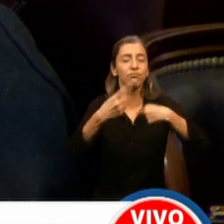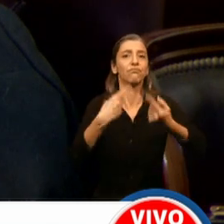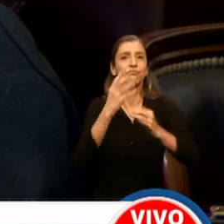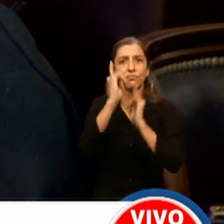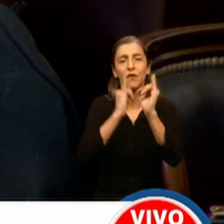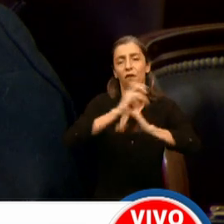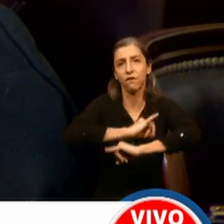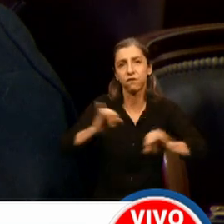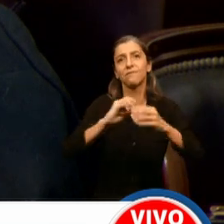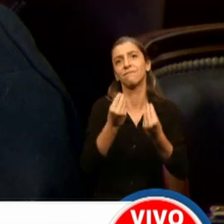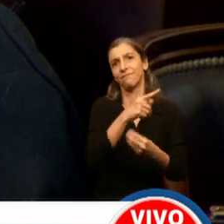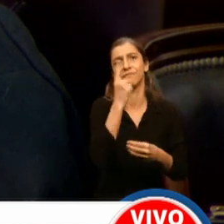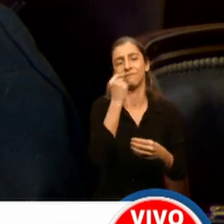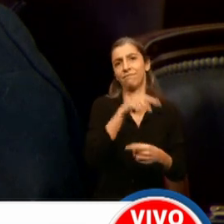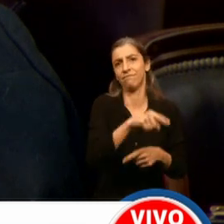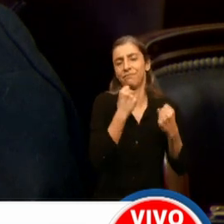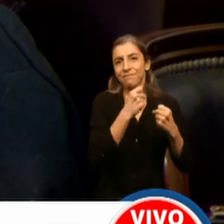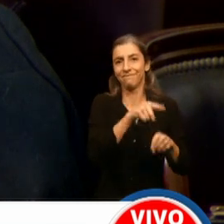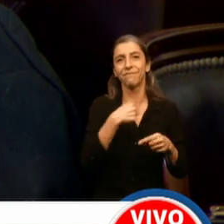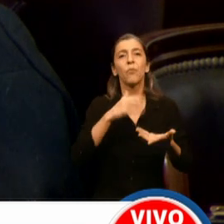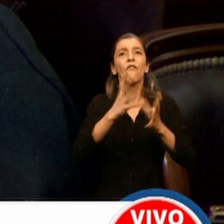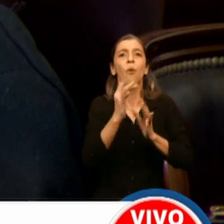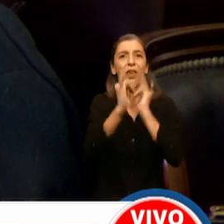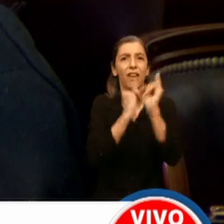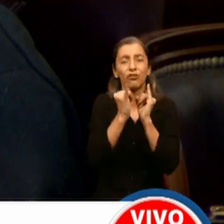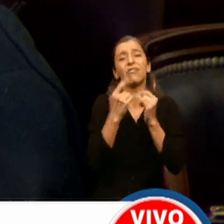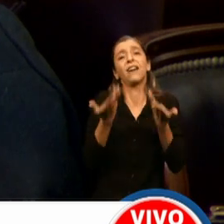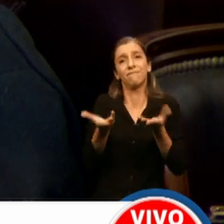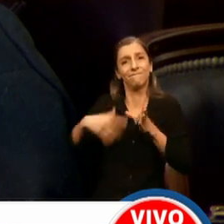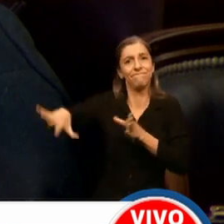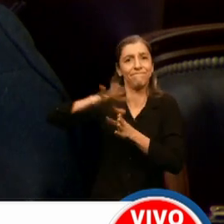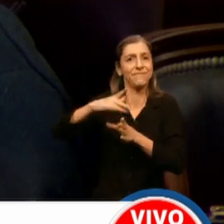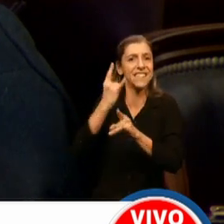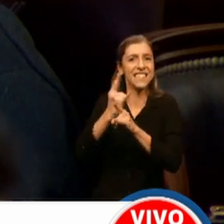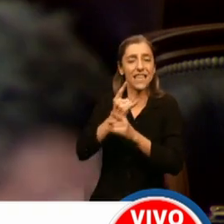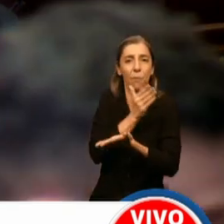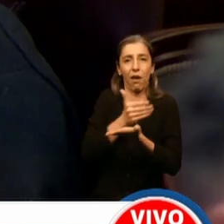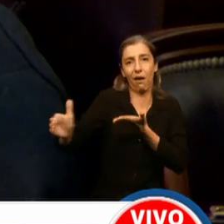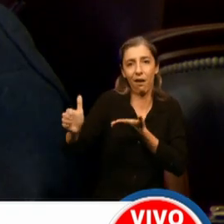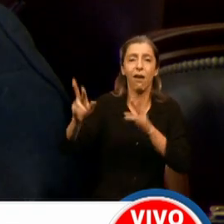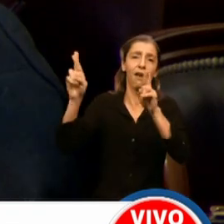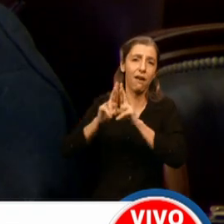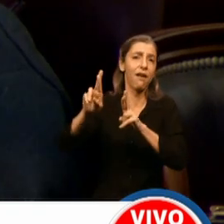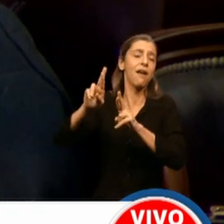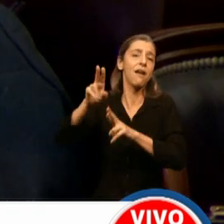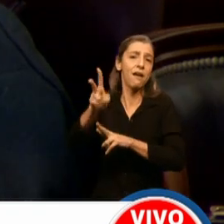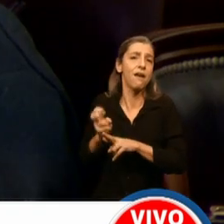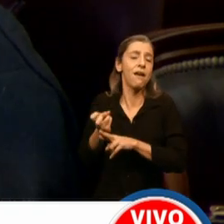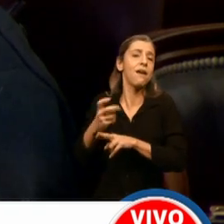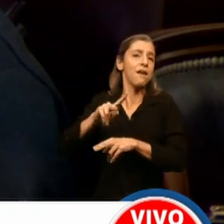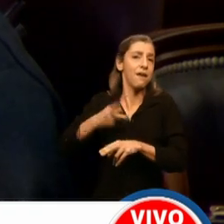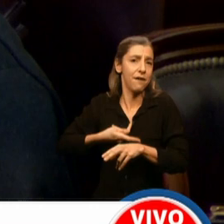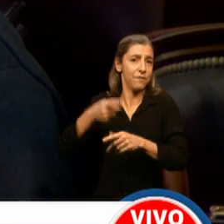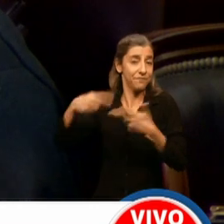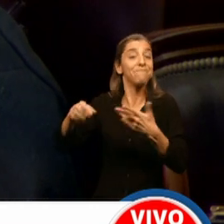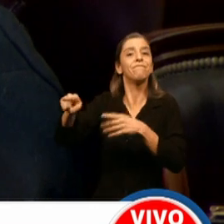que excluyen a las mujeres lesbianas travestis y trans y reproducen la dominación contra nosotras y nosotros cuando